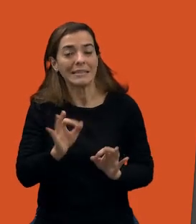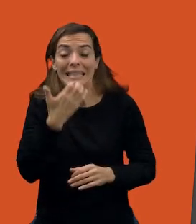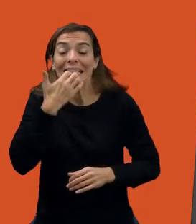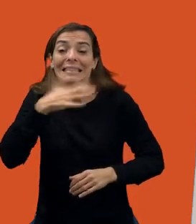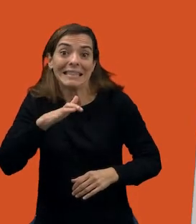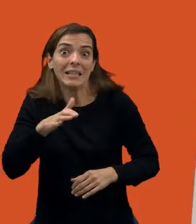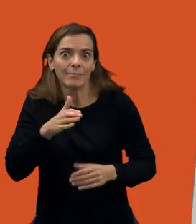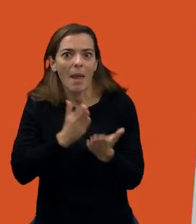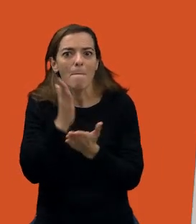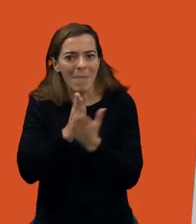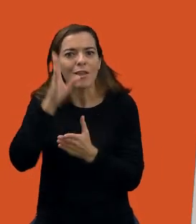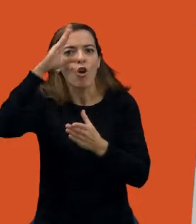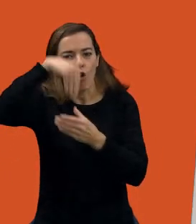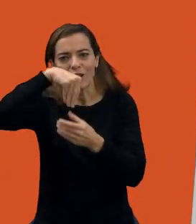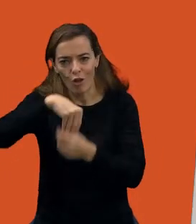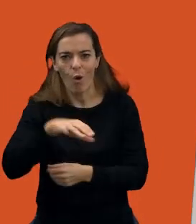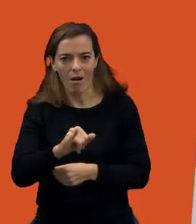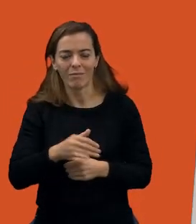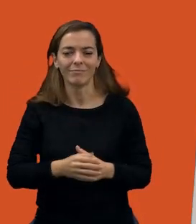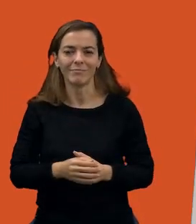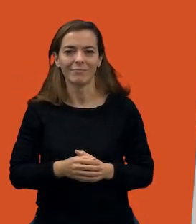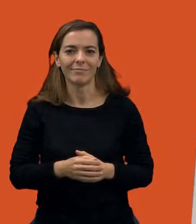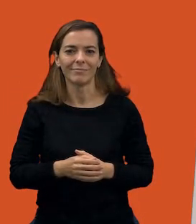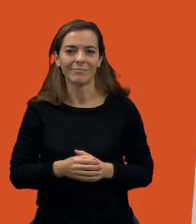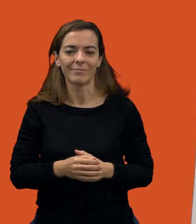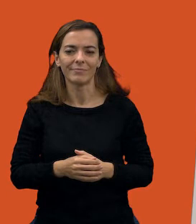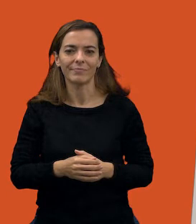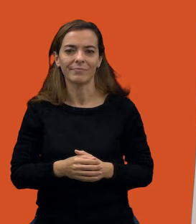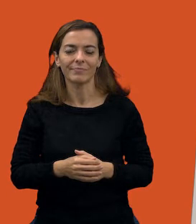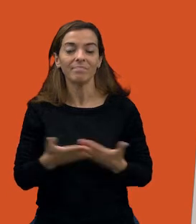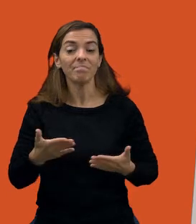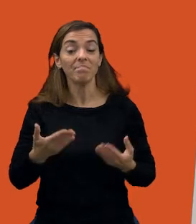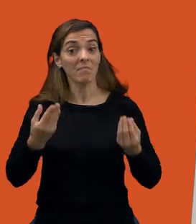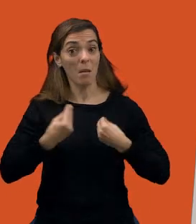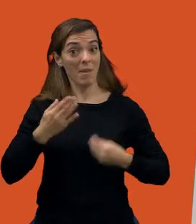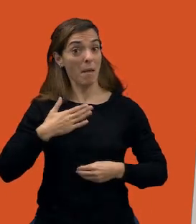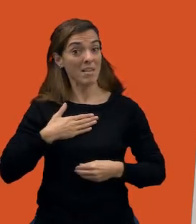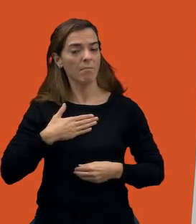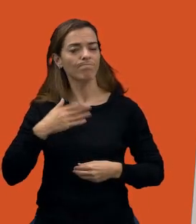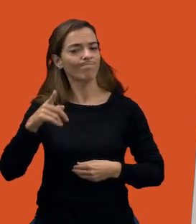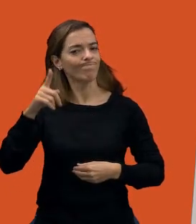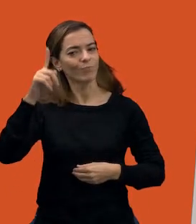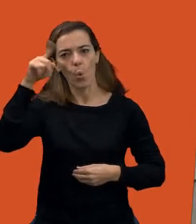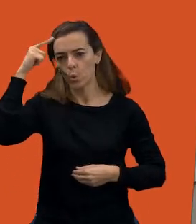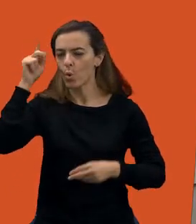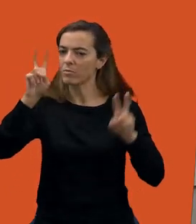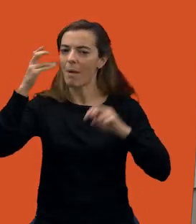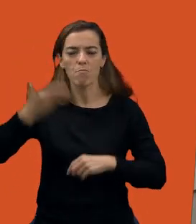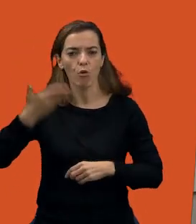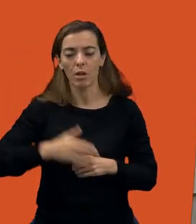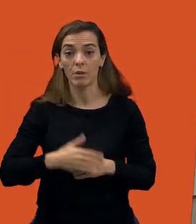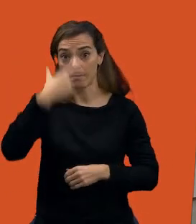al final consigues incluir el contenido en el medio. La cultura juega un papel fundamental en mi vida. Uno